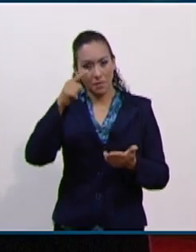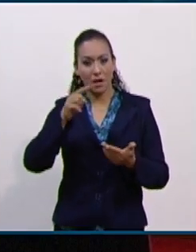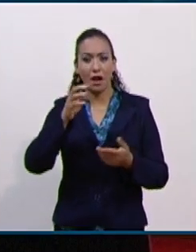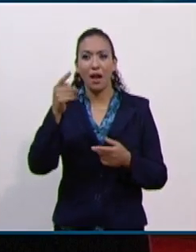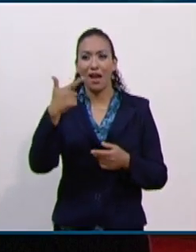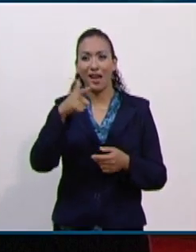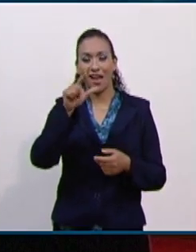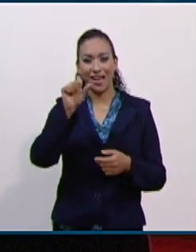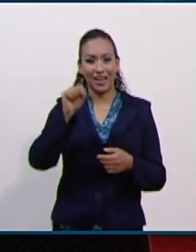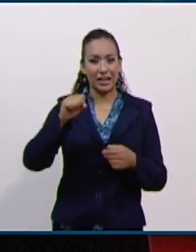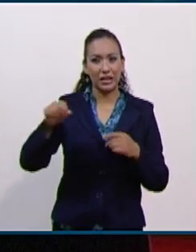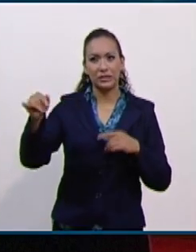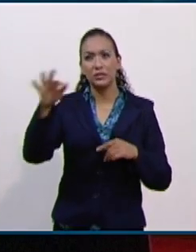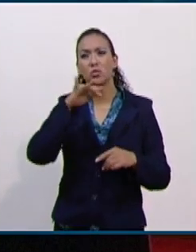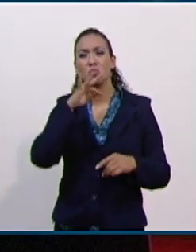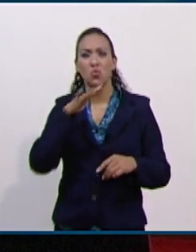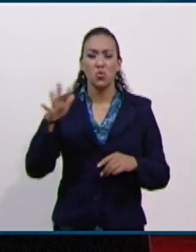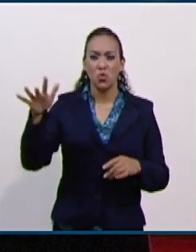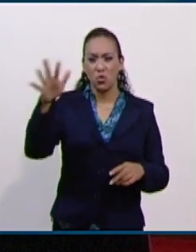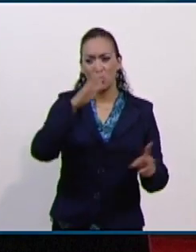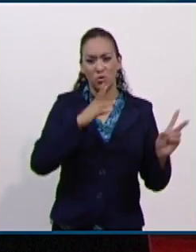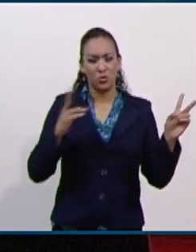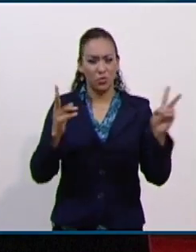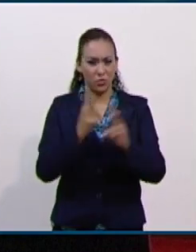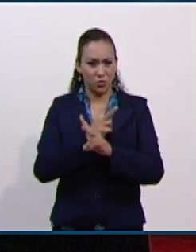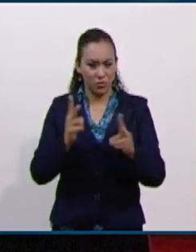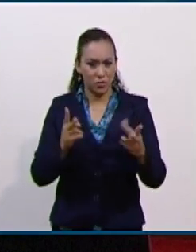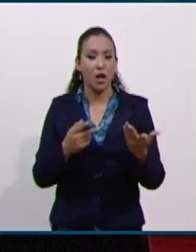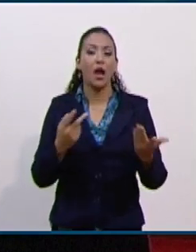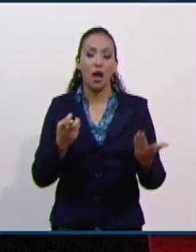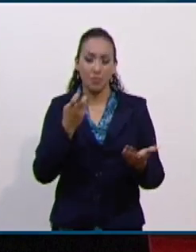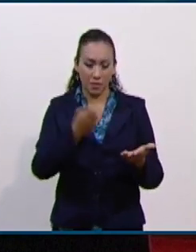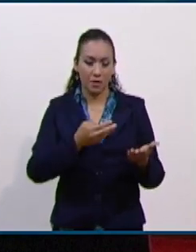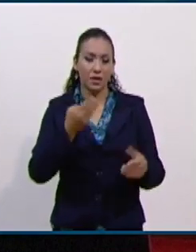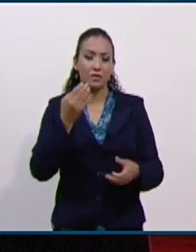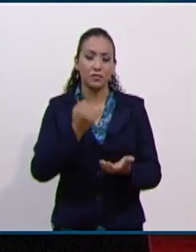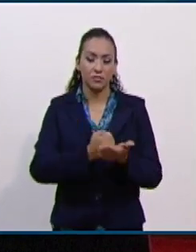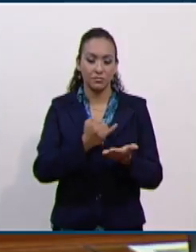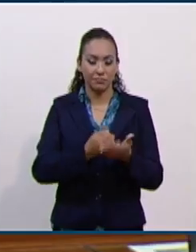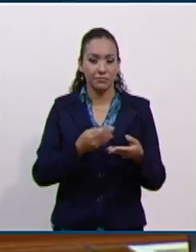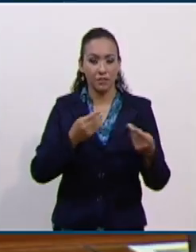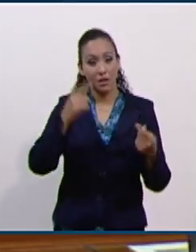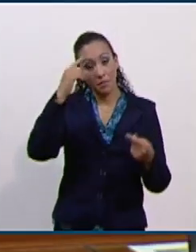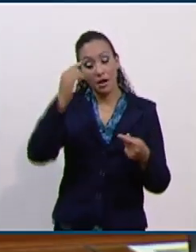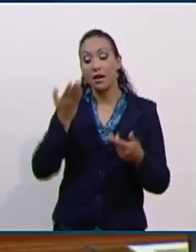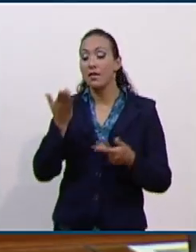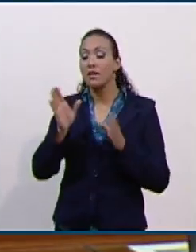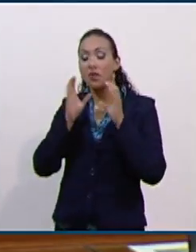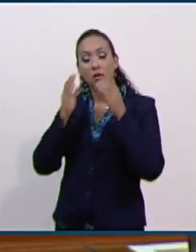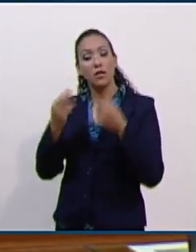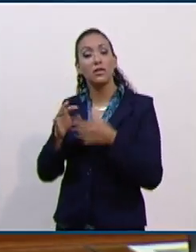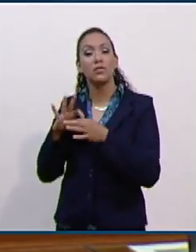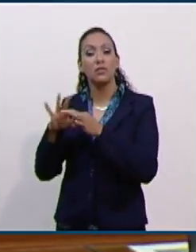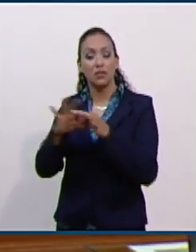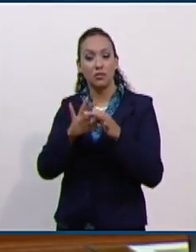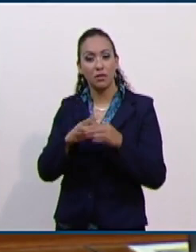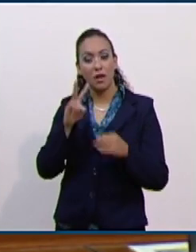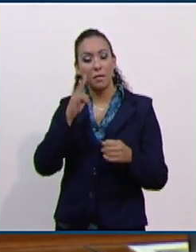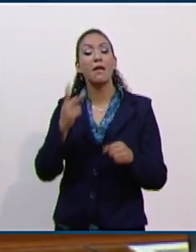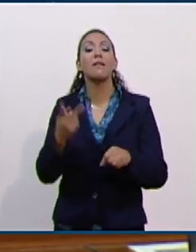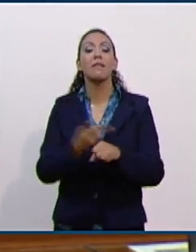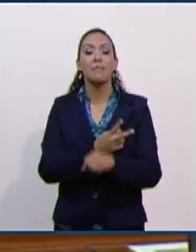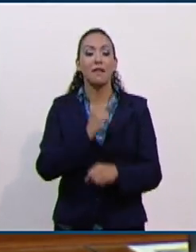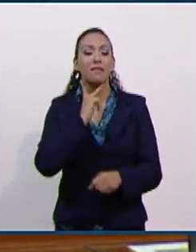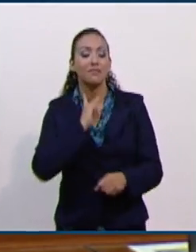la atmósfera, se invadieron la competencia del Congreso de la Unión para legislar en materia de hidrocarburos y